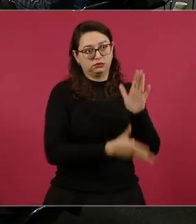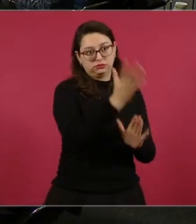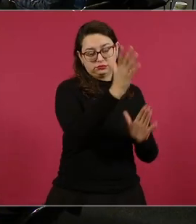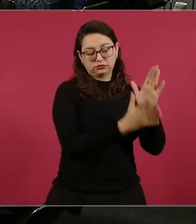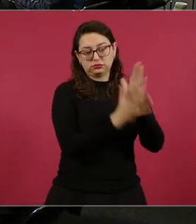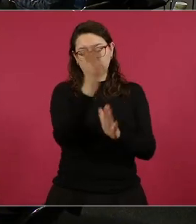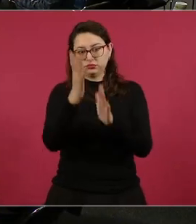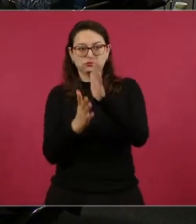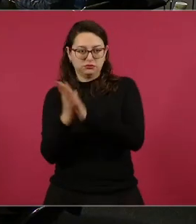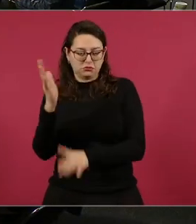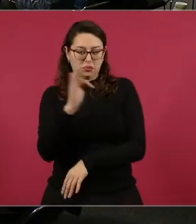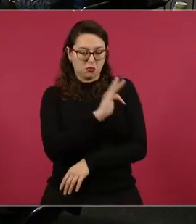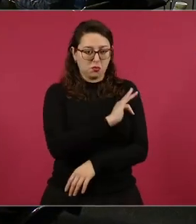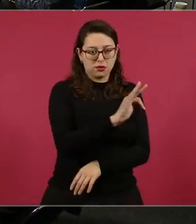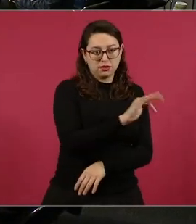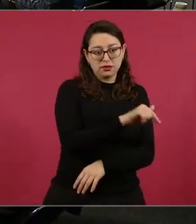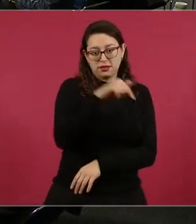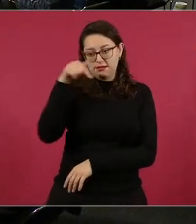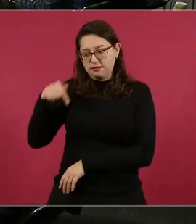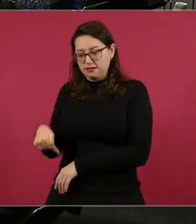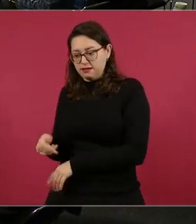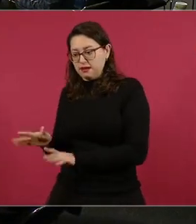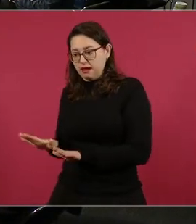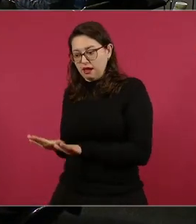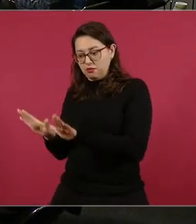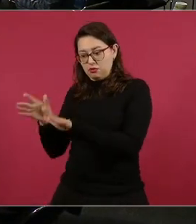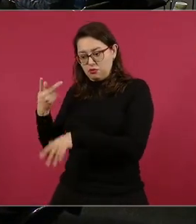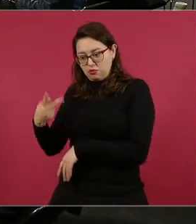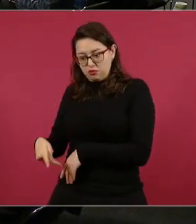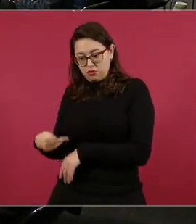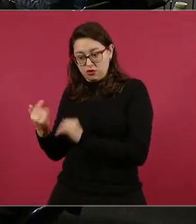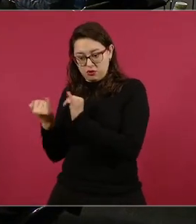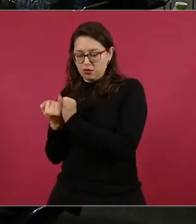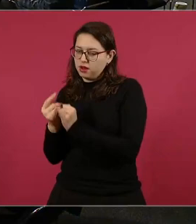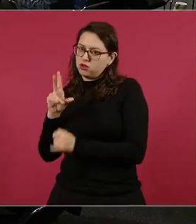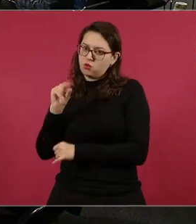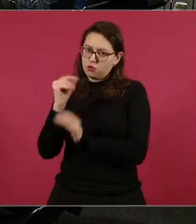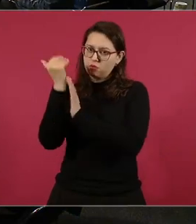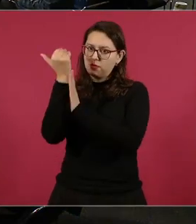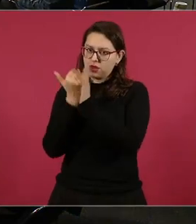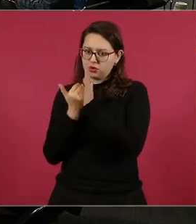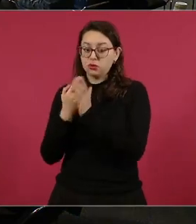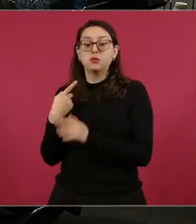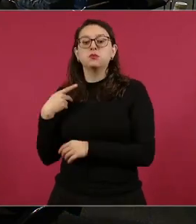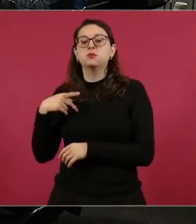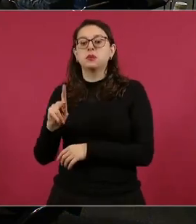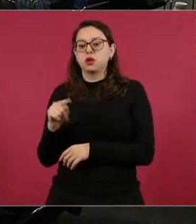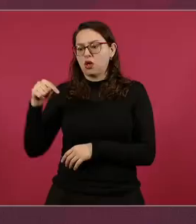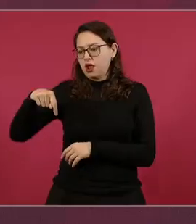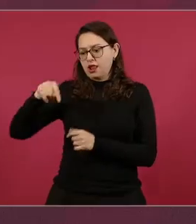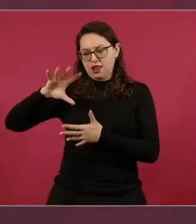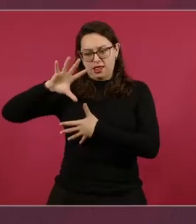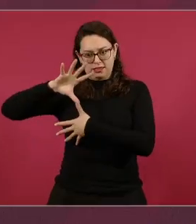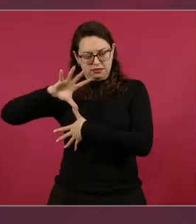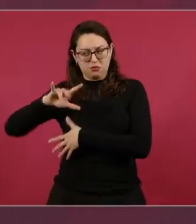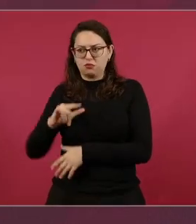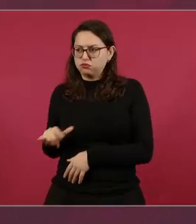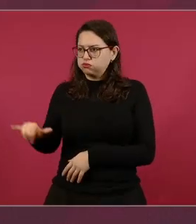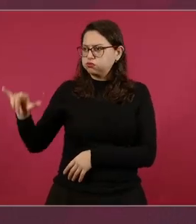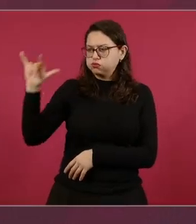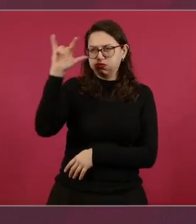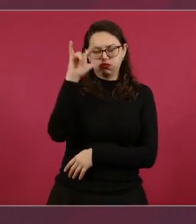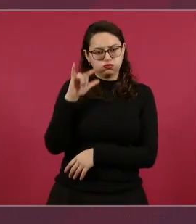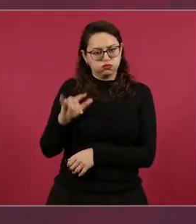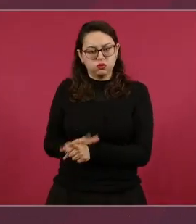a Europa, no va a ser tan sencillo, pero lo que es el continente americano lo podemos